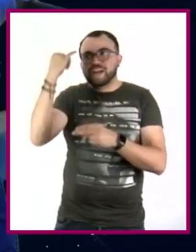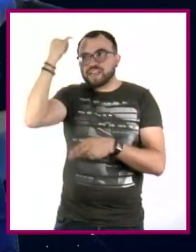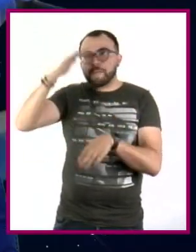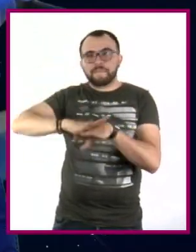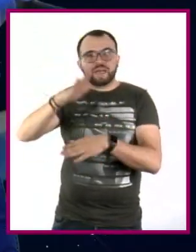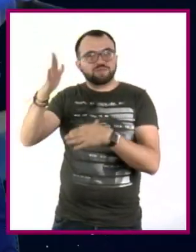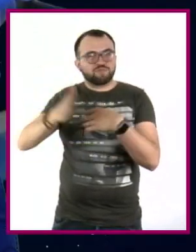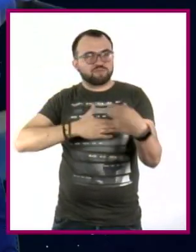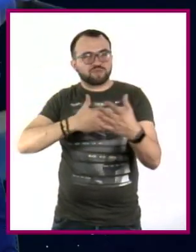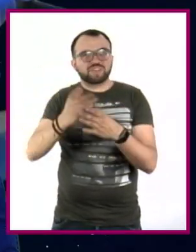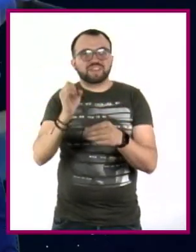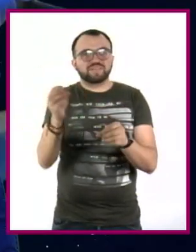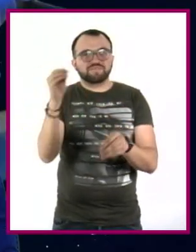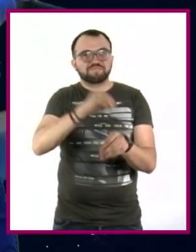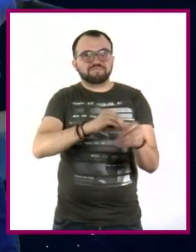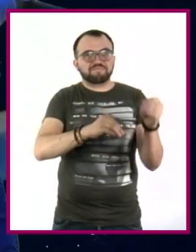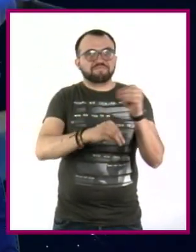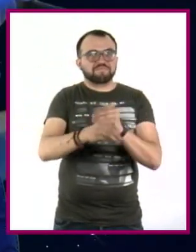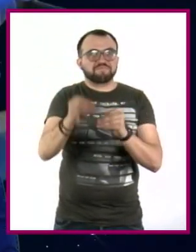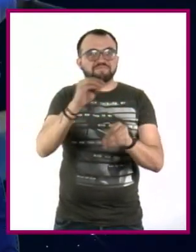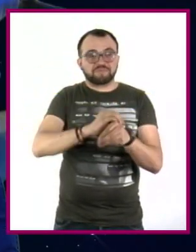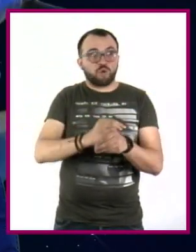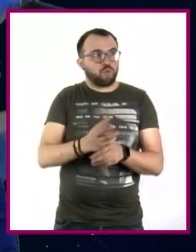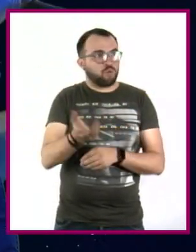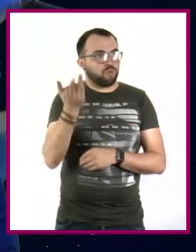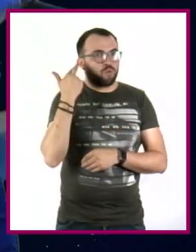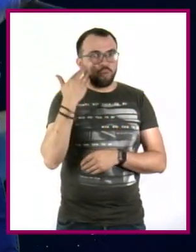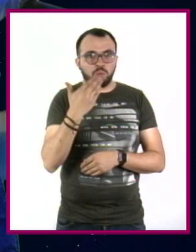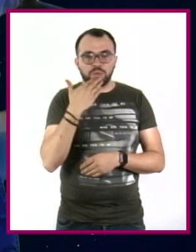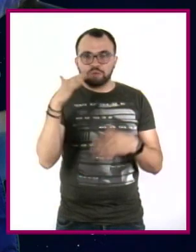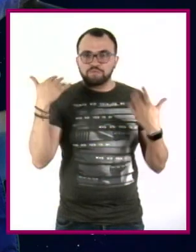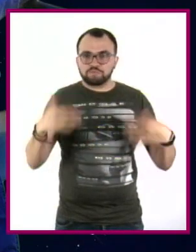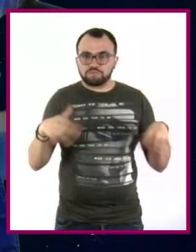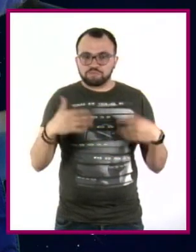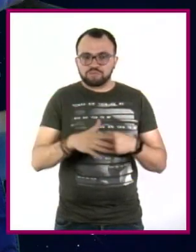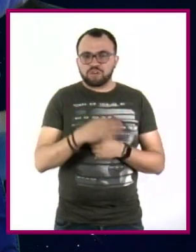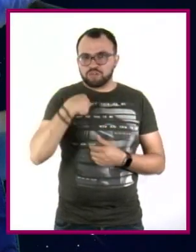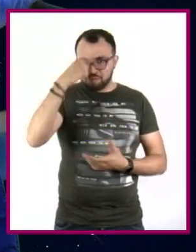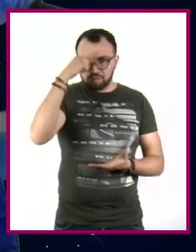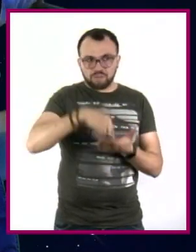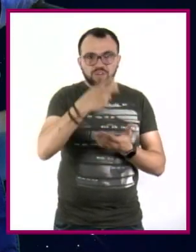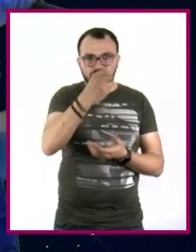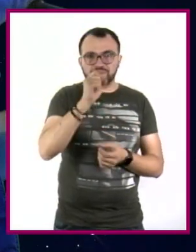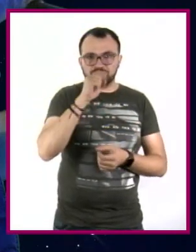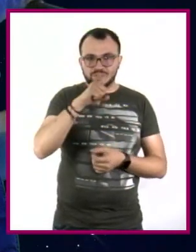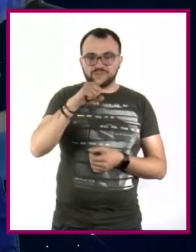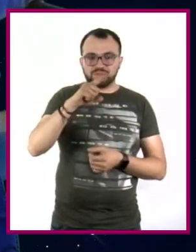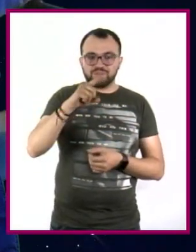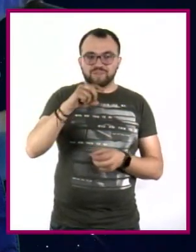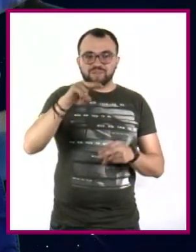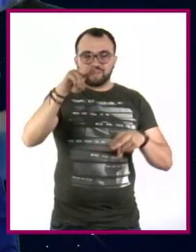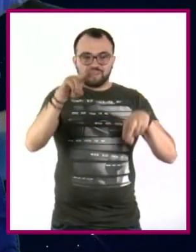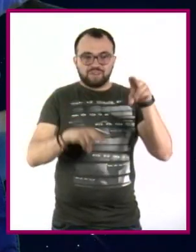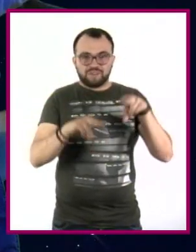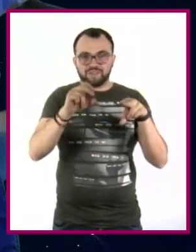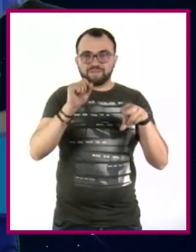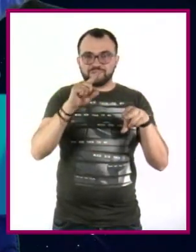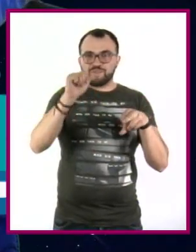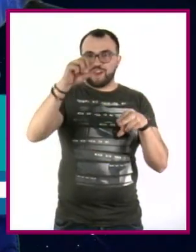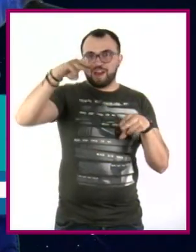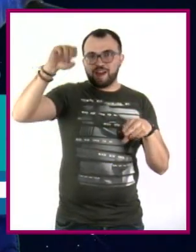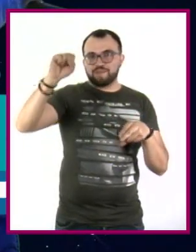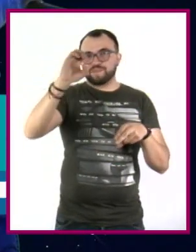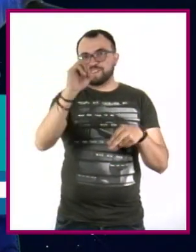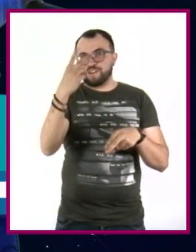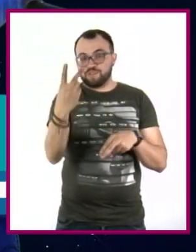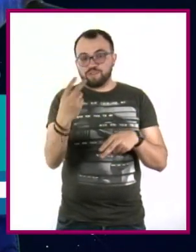componentes. ¡Wow! Suena muy bien. Seguro debe mencionar las partículas como las que están midiendo en el AM02, que